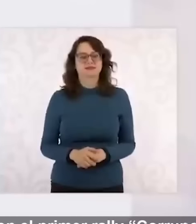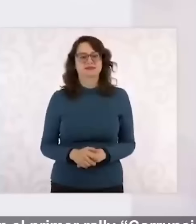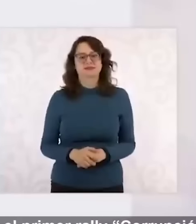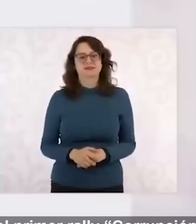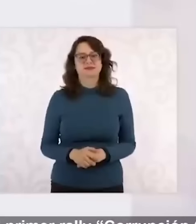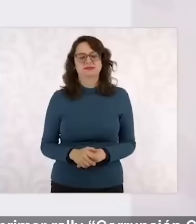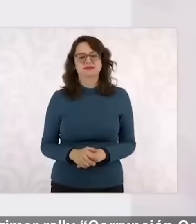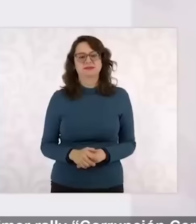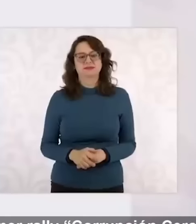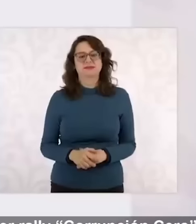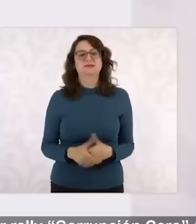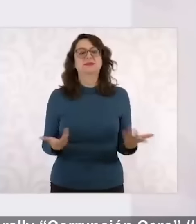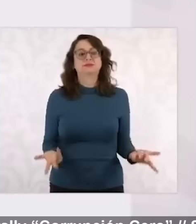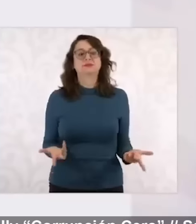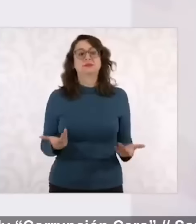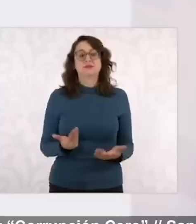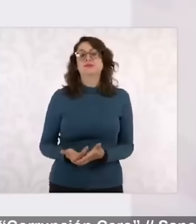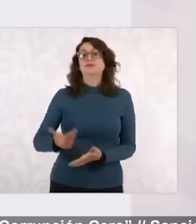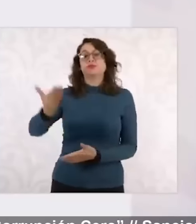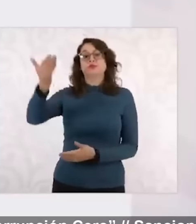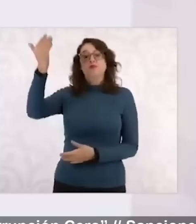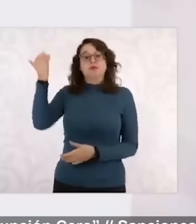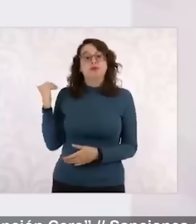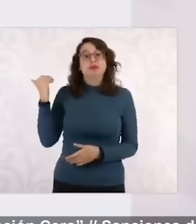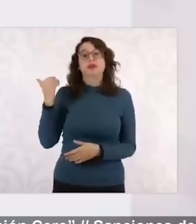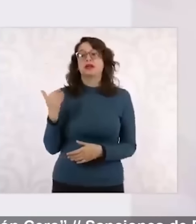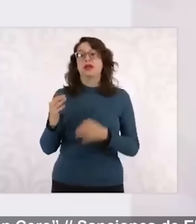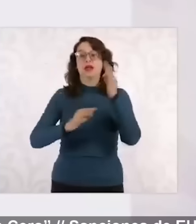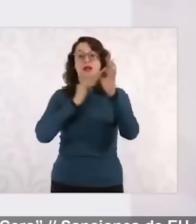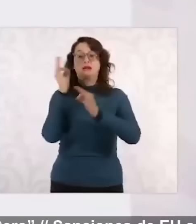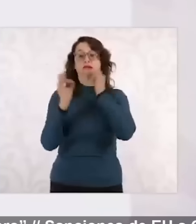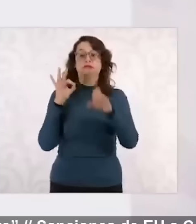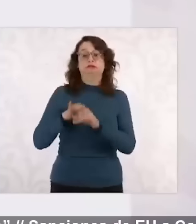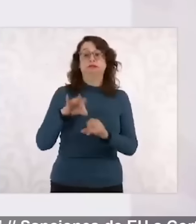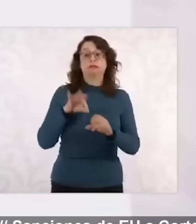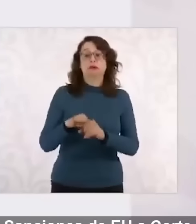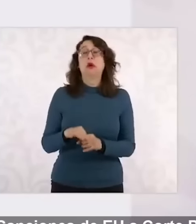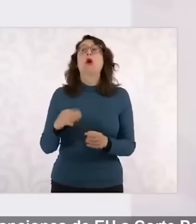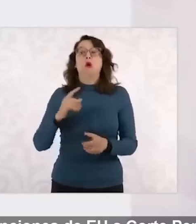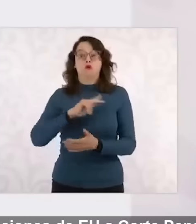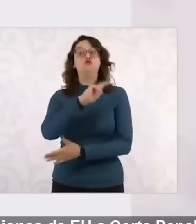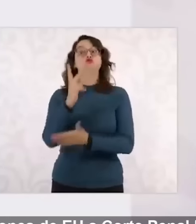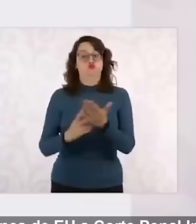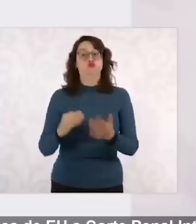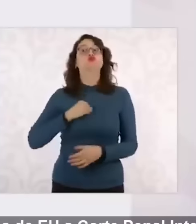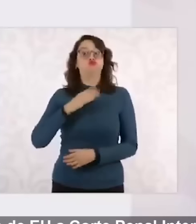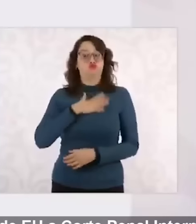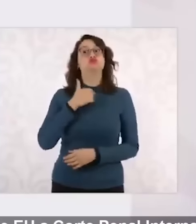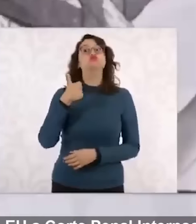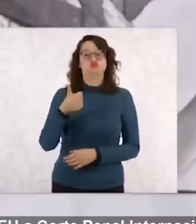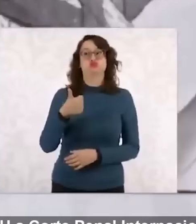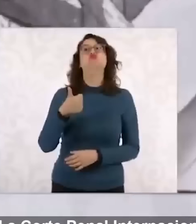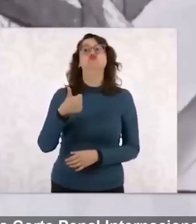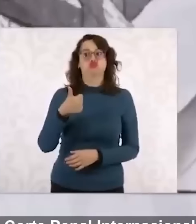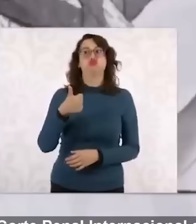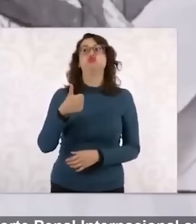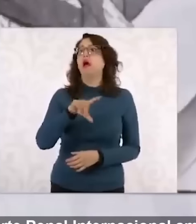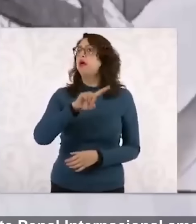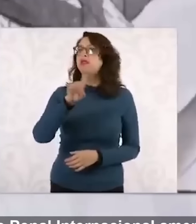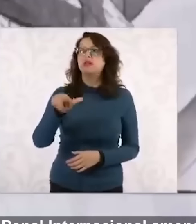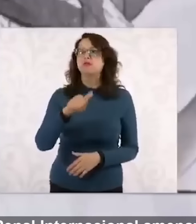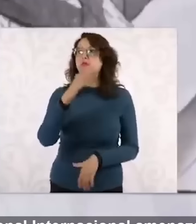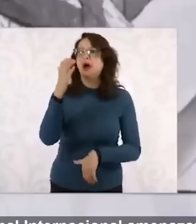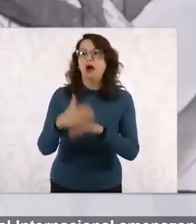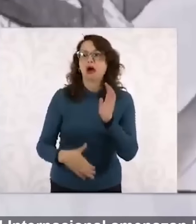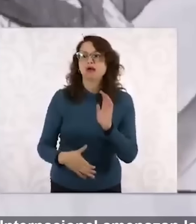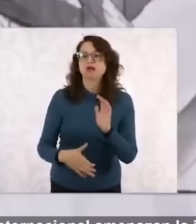En la campaña el PRIAN dijo que apoyaba los programas de bienestar, terminó la campaña y dijeron: